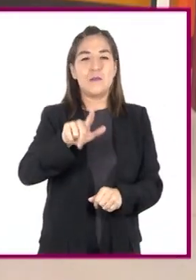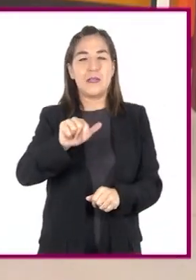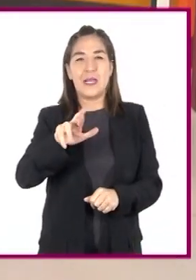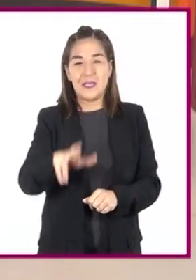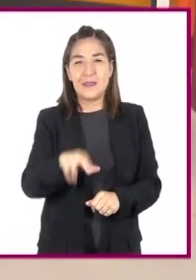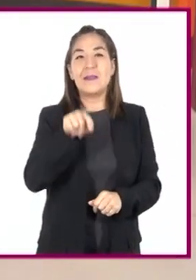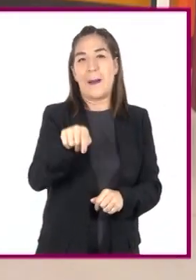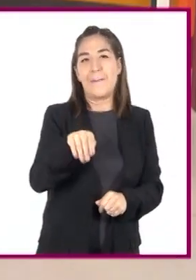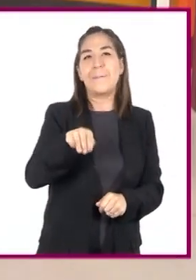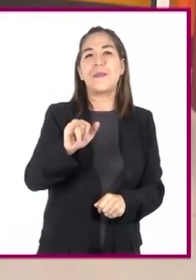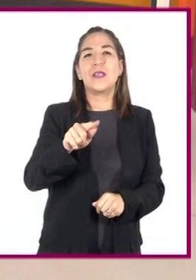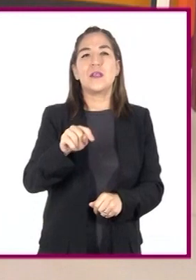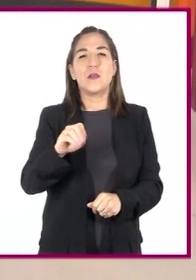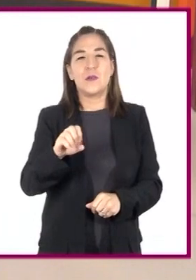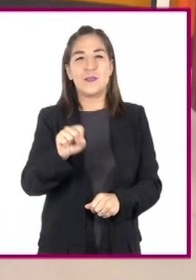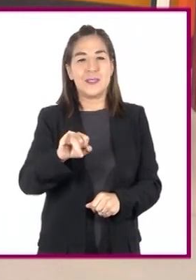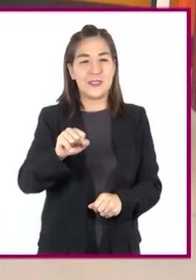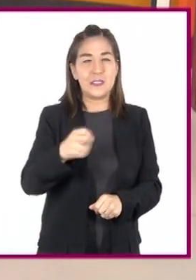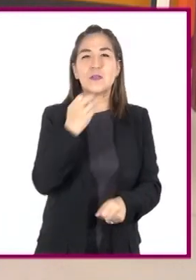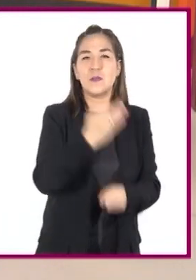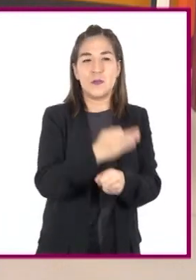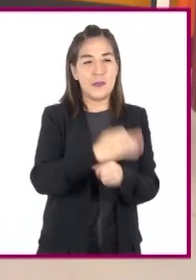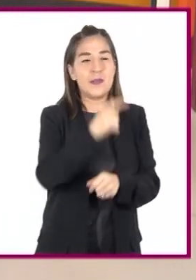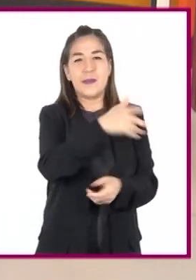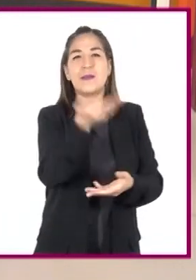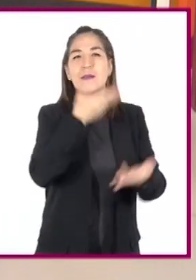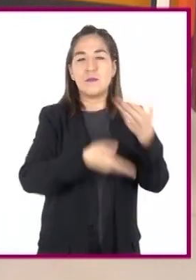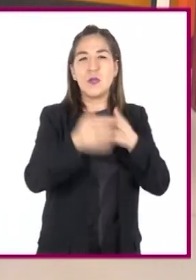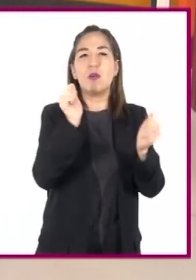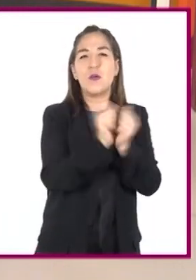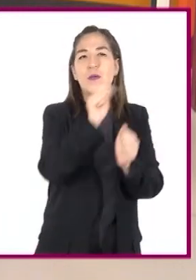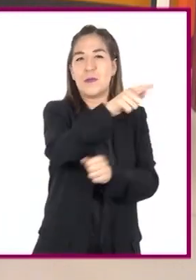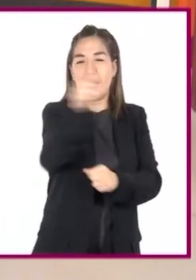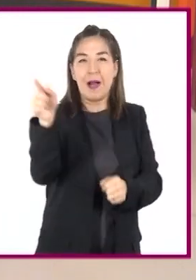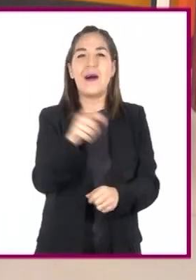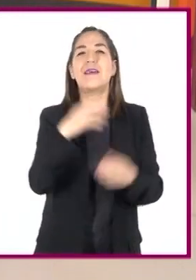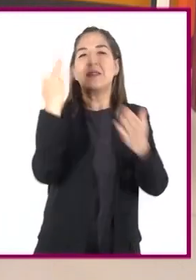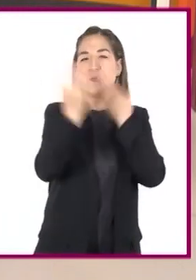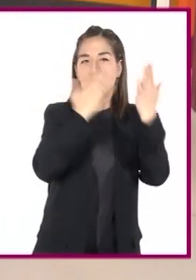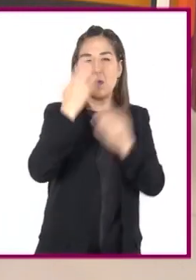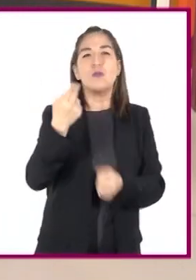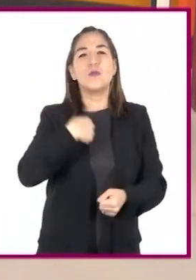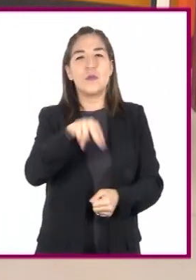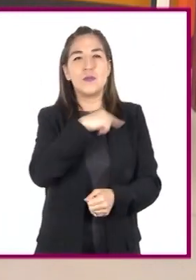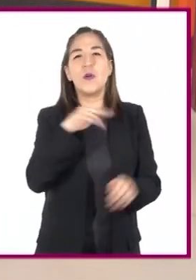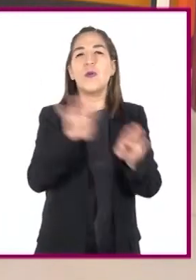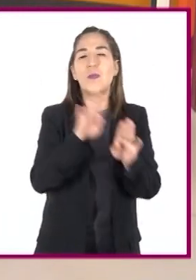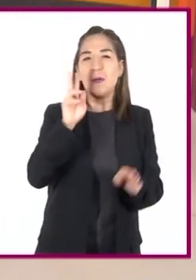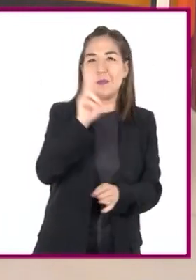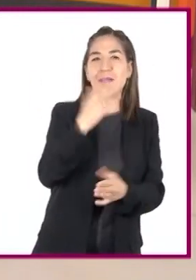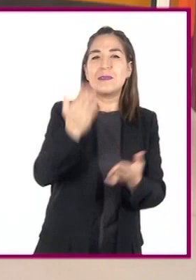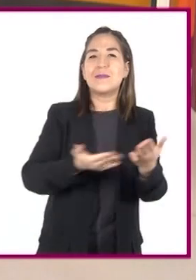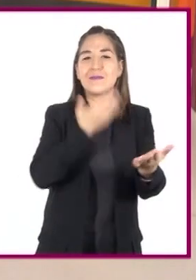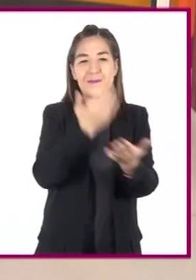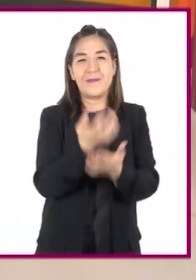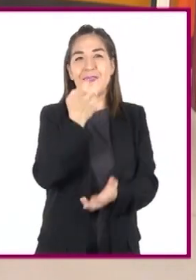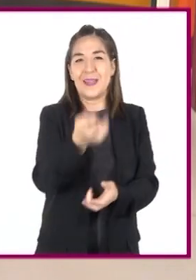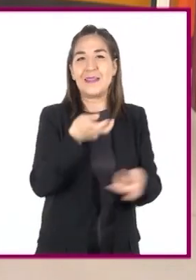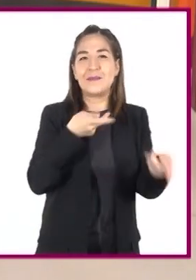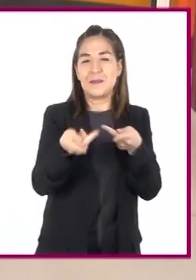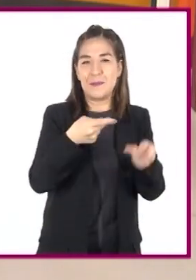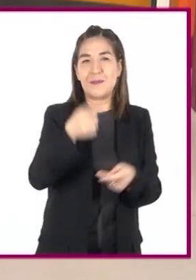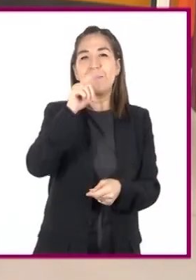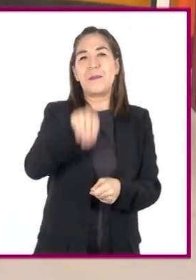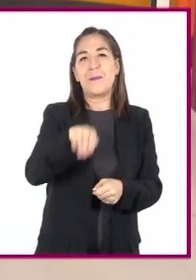Excelente. Llamémosle para que comparta con nuestros estudiantes y nosotros su estrategia en este proceso